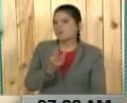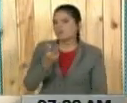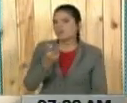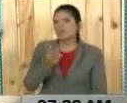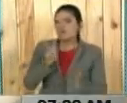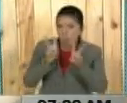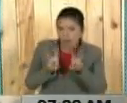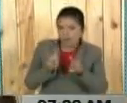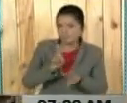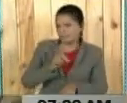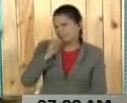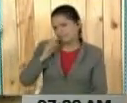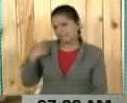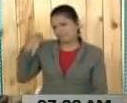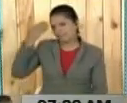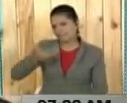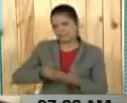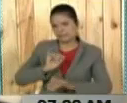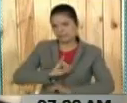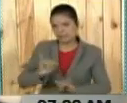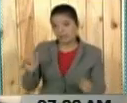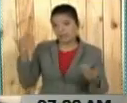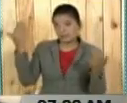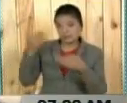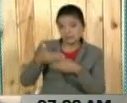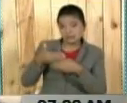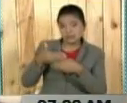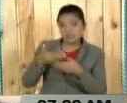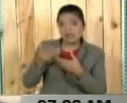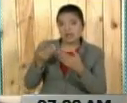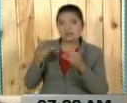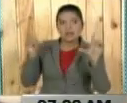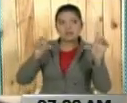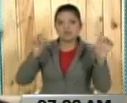nueva. El cerco mediático que se ha cerrado por cuanto